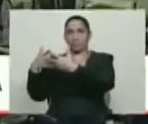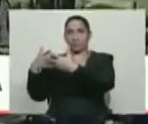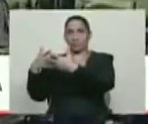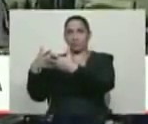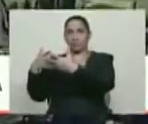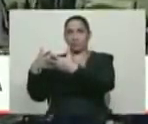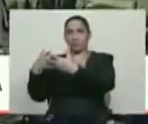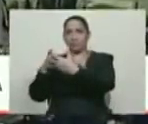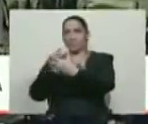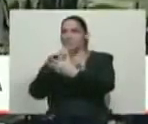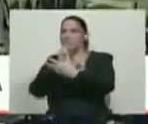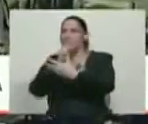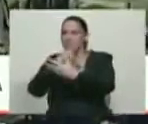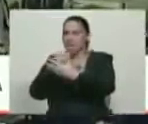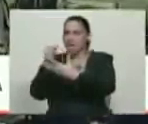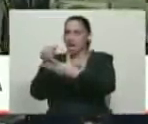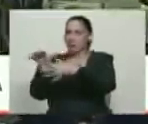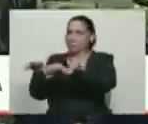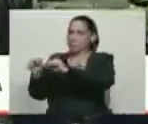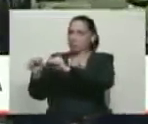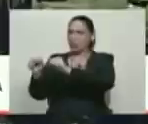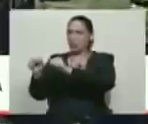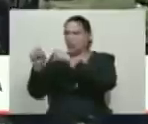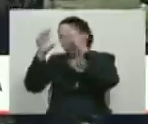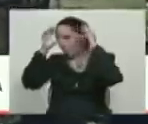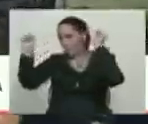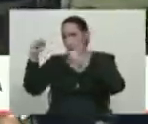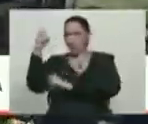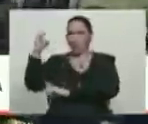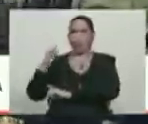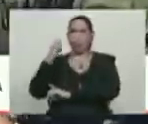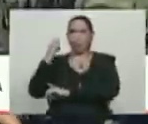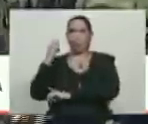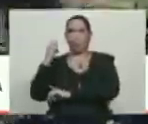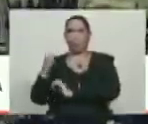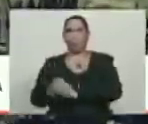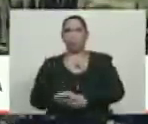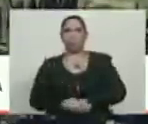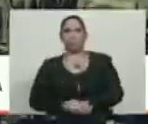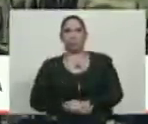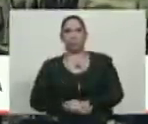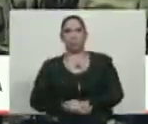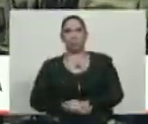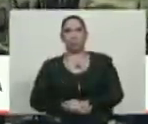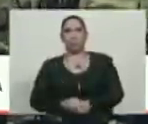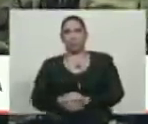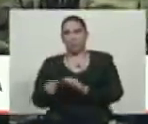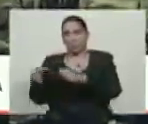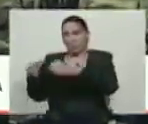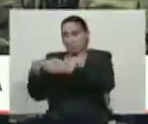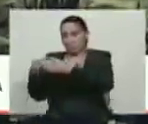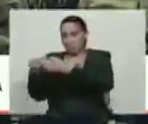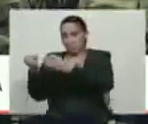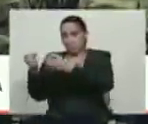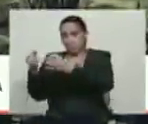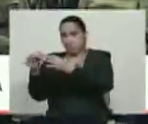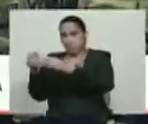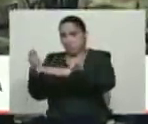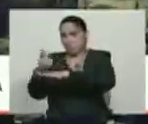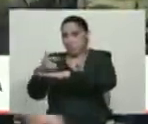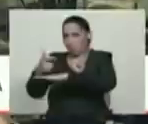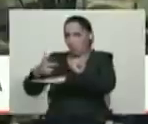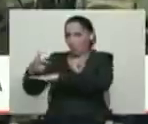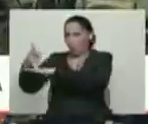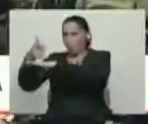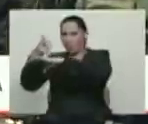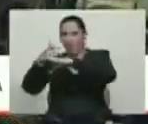las viejas potencias colonialistas de Europa y un puñado de gobiernos oligárquicos